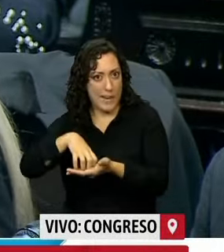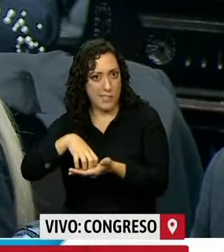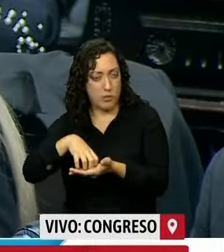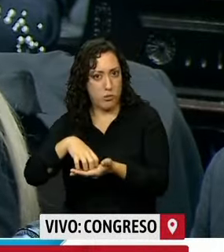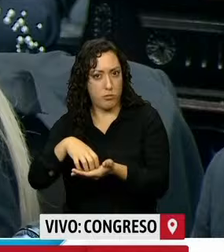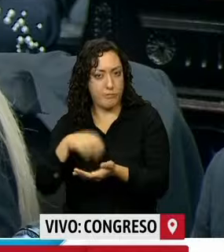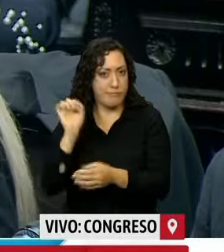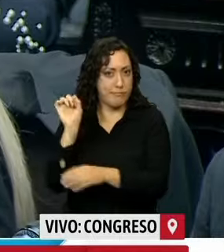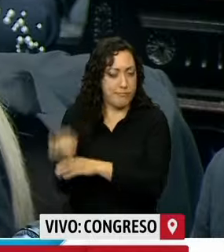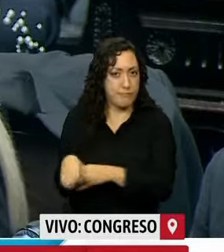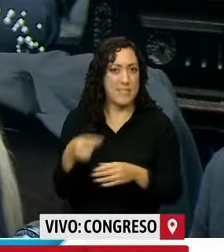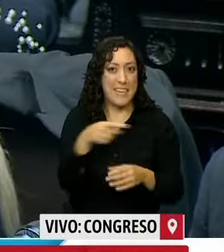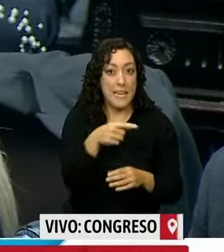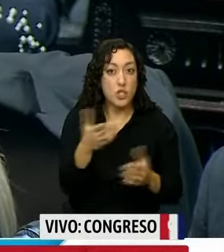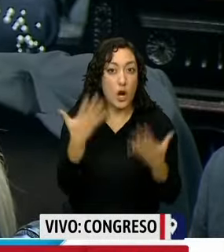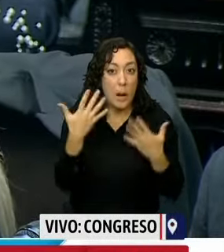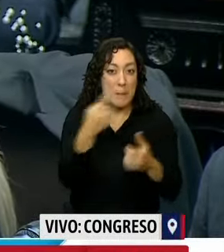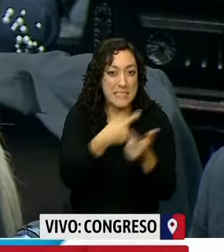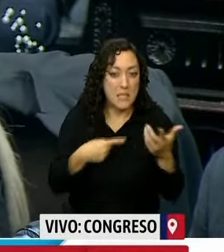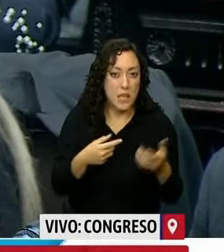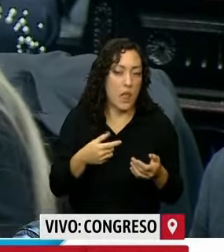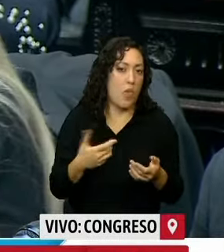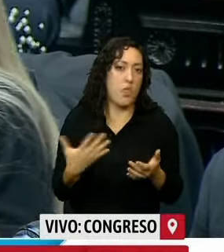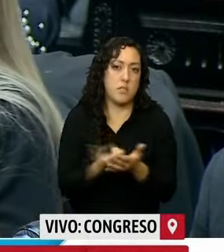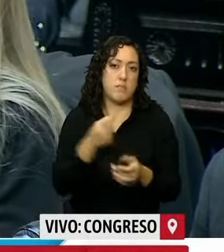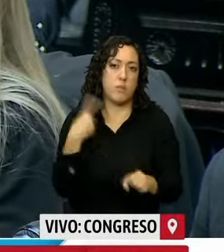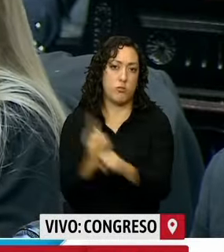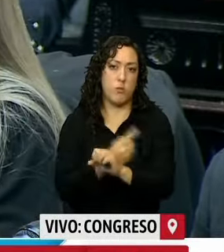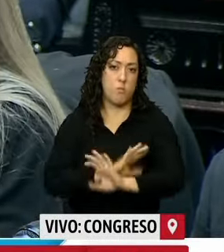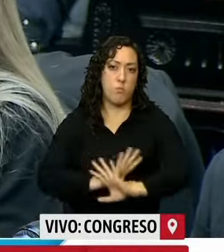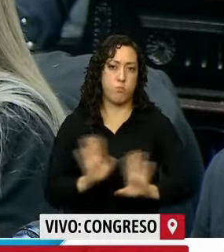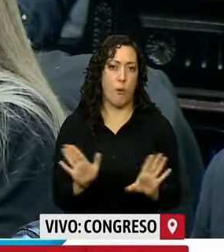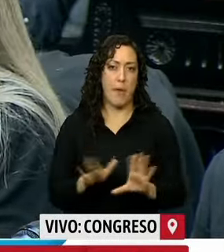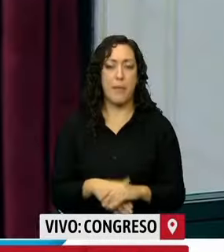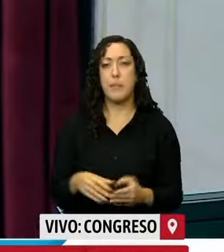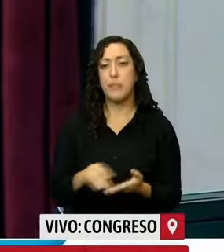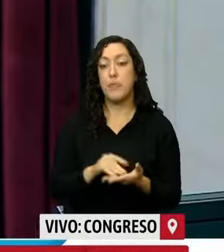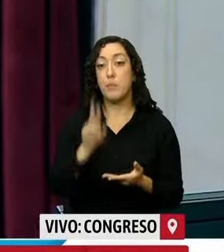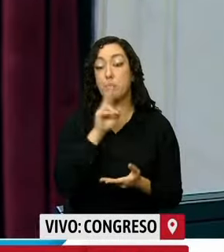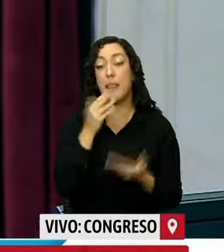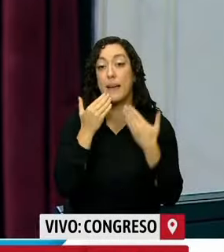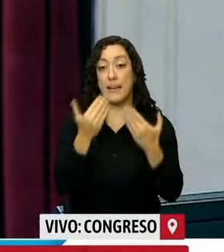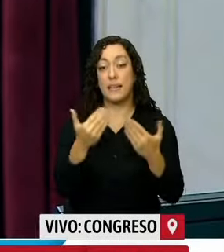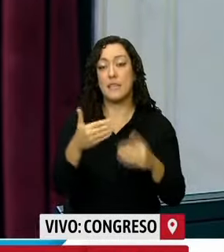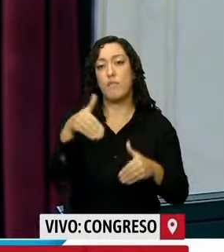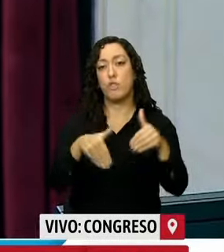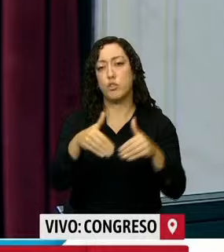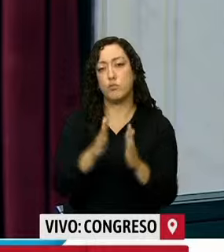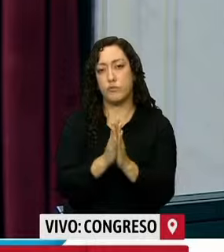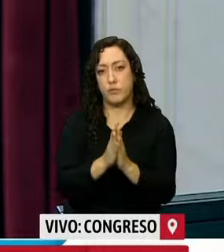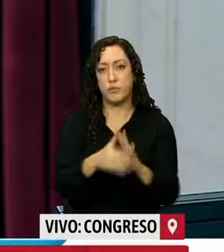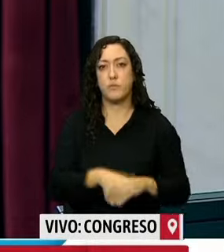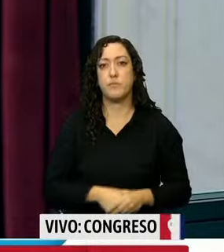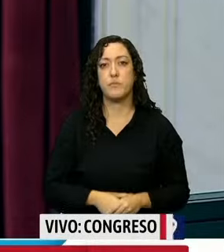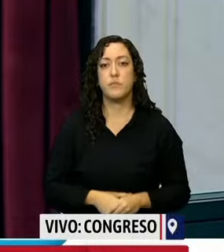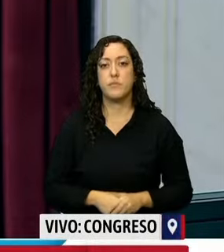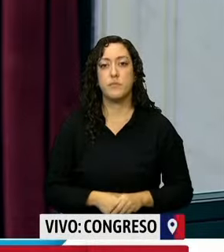delegación de facultades inaceptable gracias gracias diputada sírvase por favor emita su voto